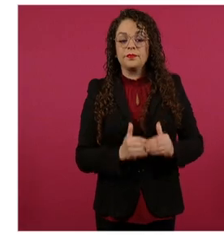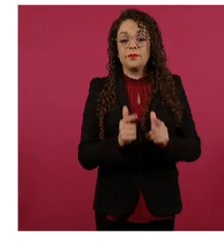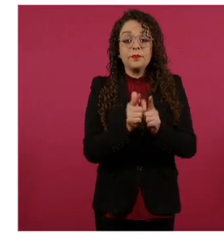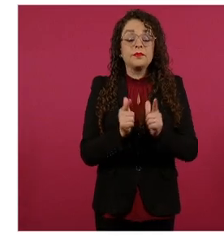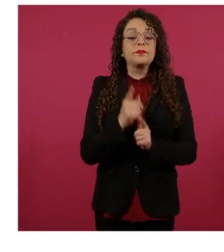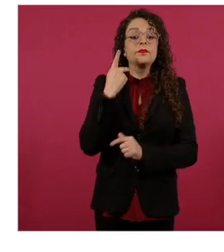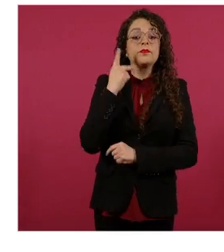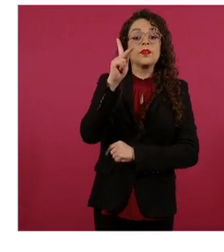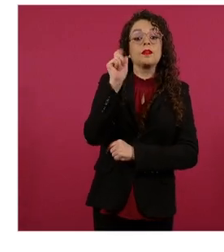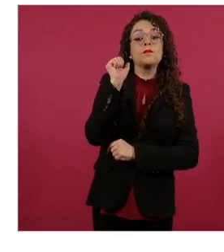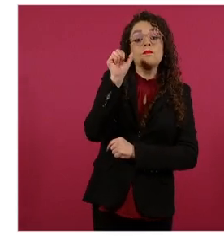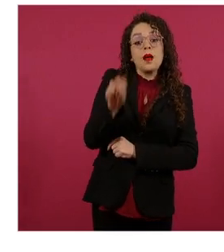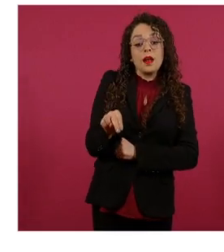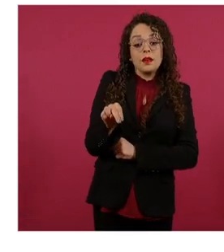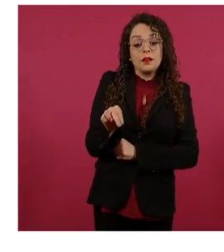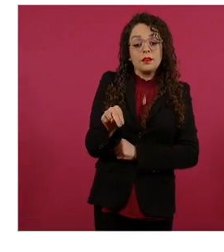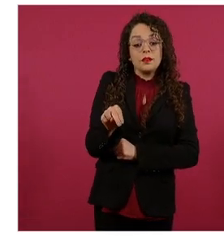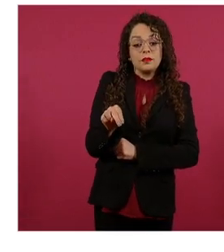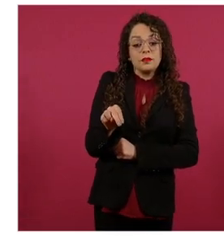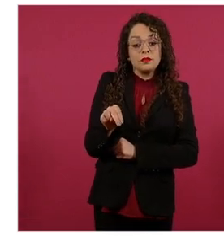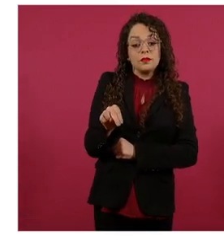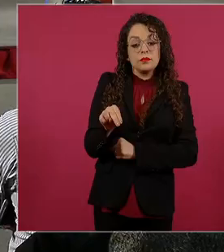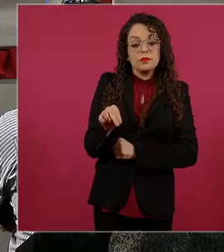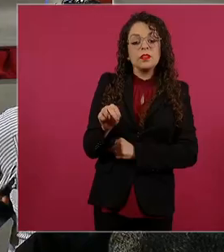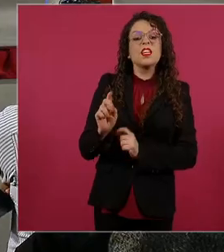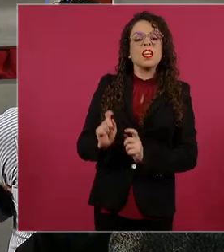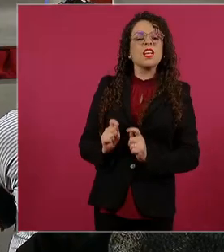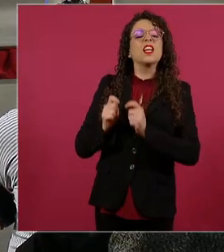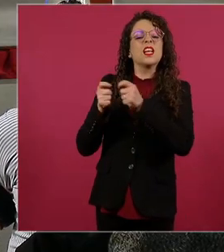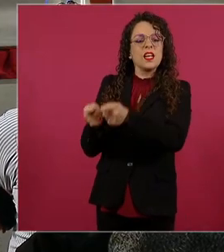signará o sea le tocará